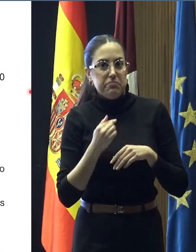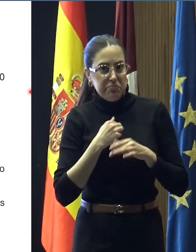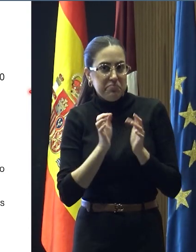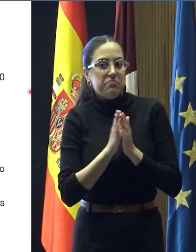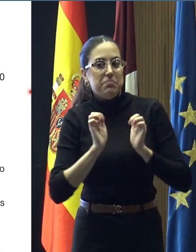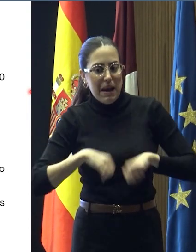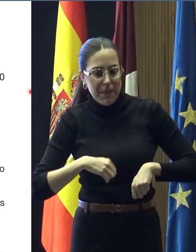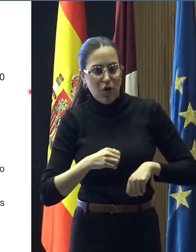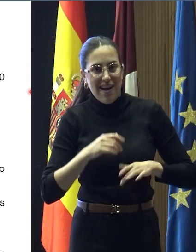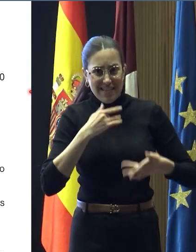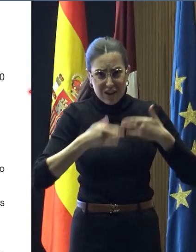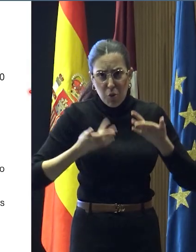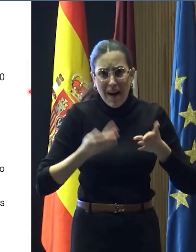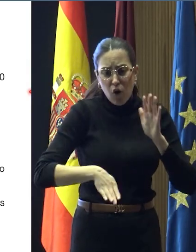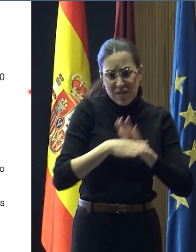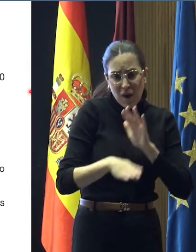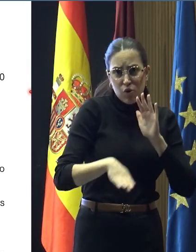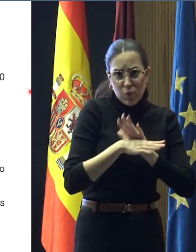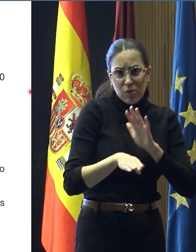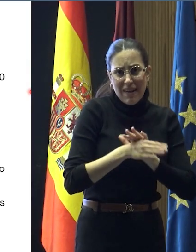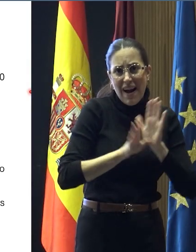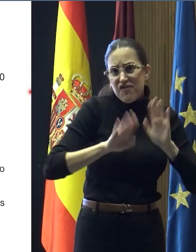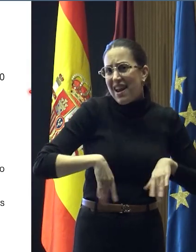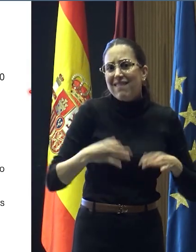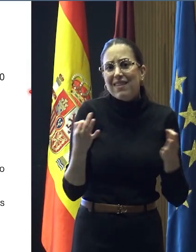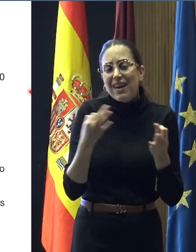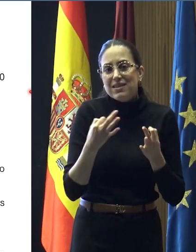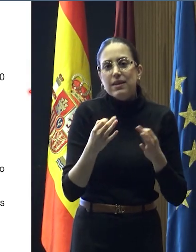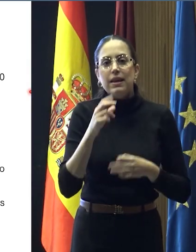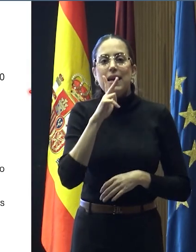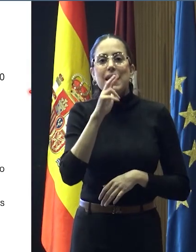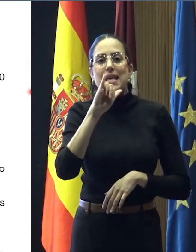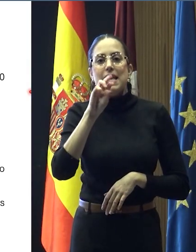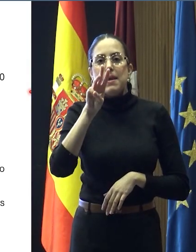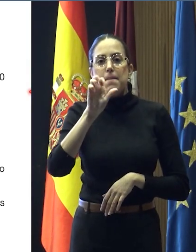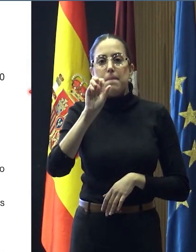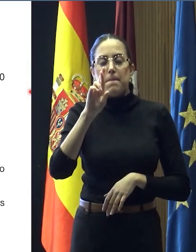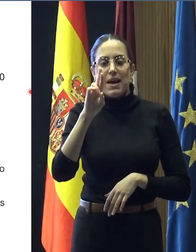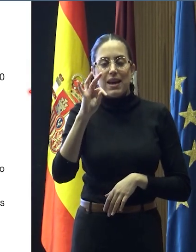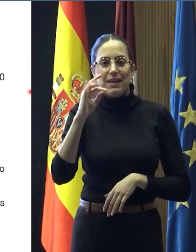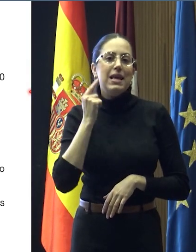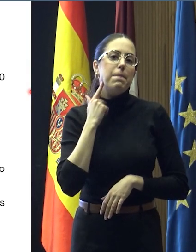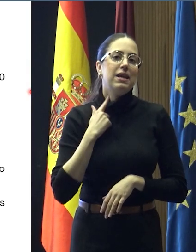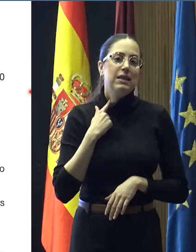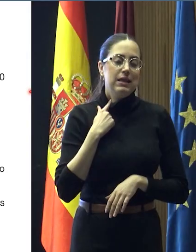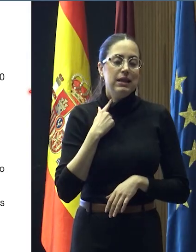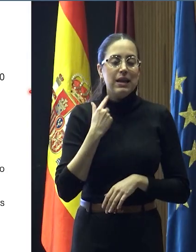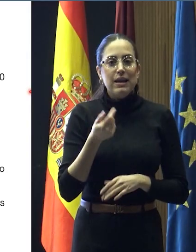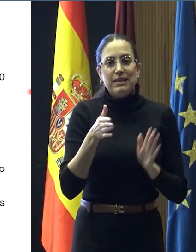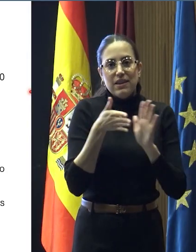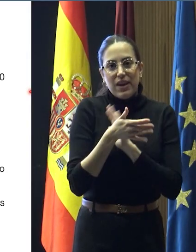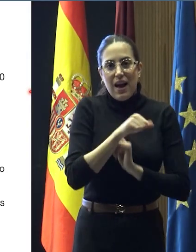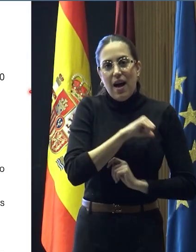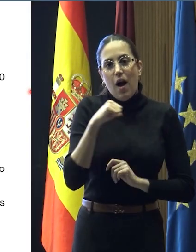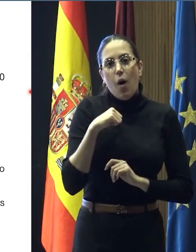seguía y al final lo que tenía era un hipertiroidismo, la enfermedad de Graves, autoinmunidad. O sea,